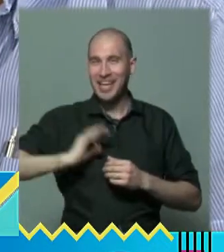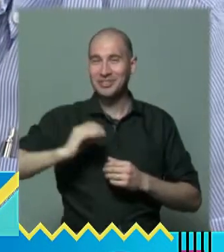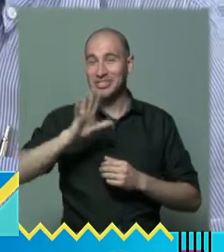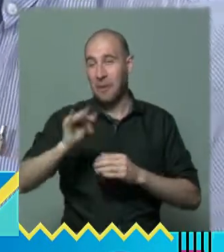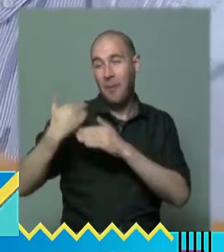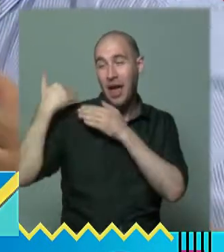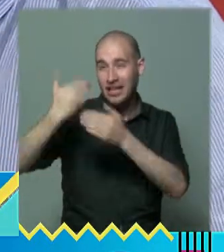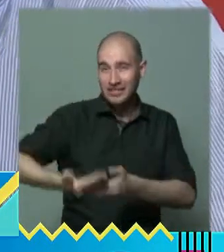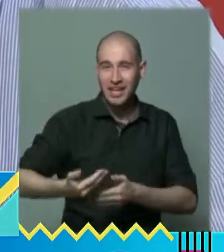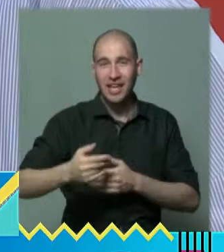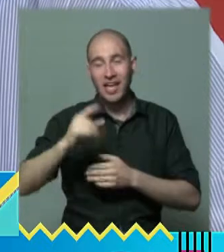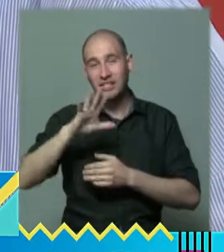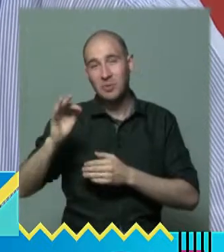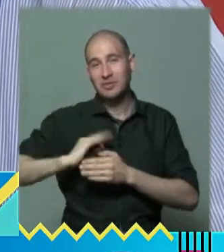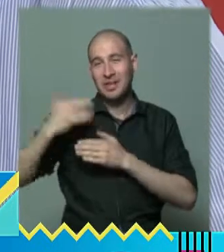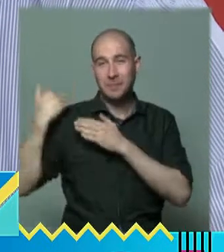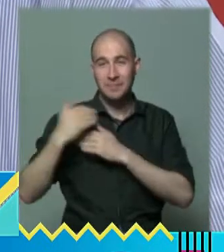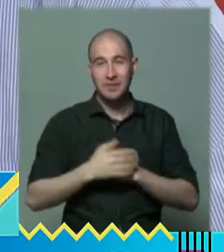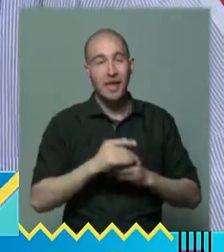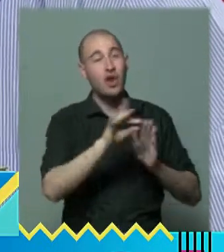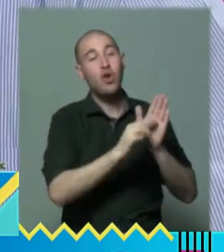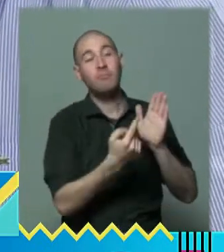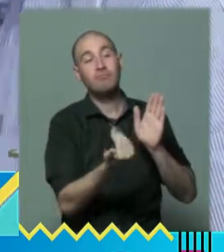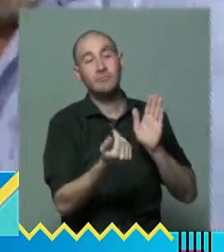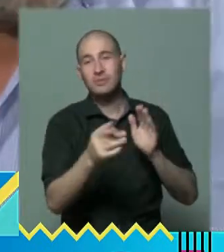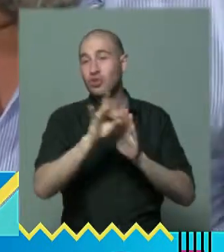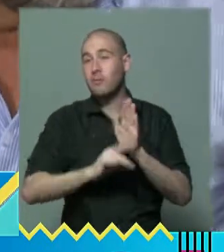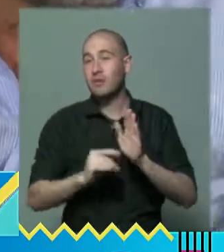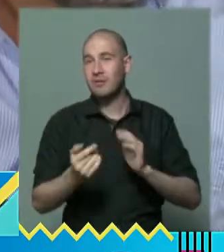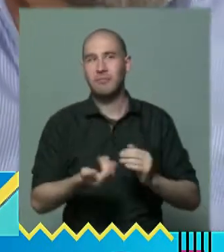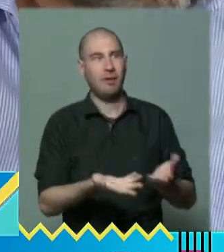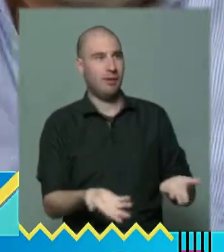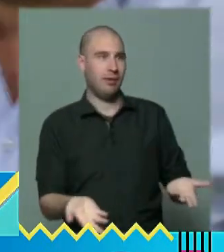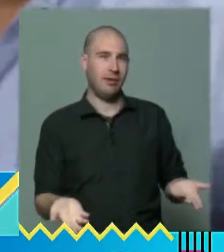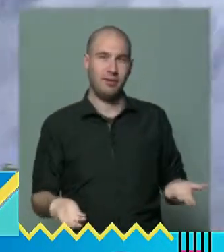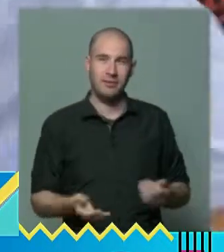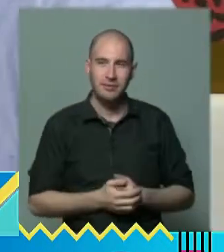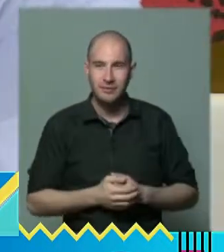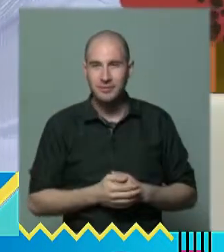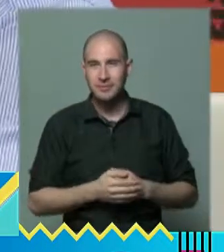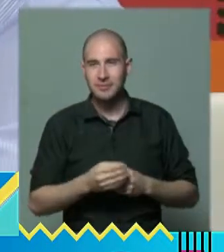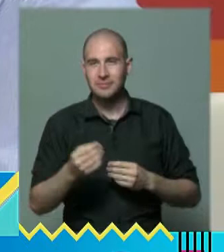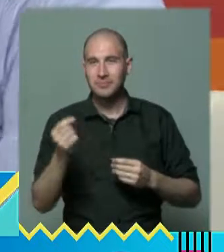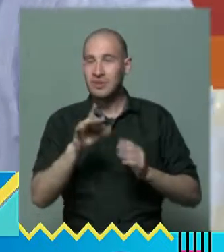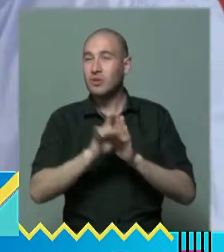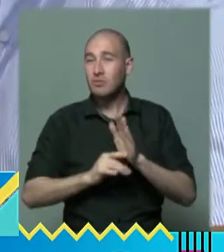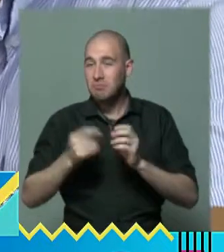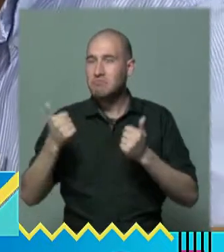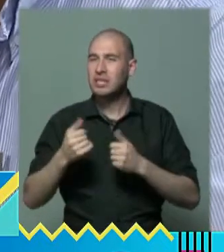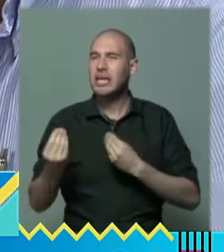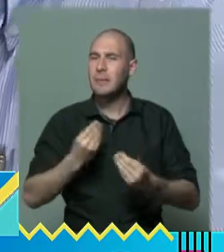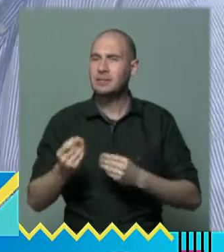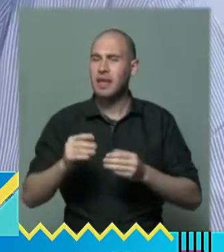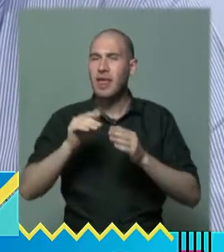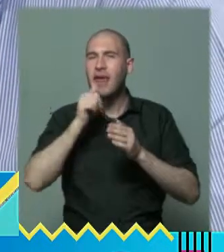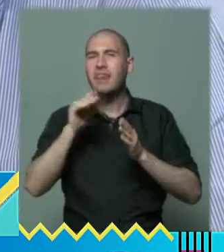años. De los últimos 50 años. Vámonos con los números. No me hable de números. No, mire ya. Bueno, le voy a decir, dígame, hablamos de números, perfecto. ¿Qué pasa con el